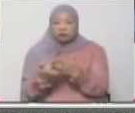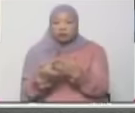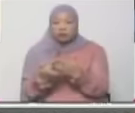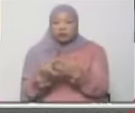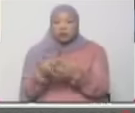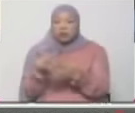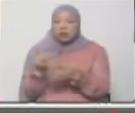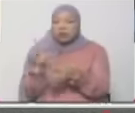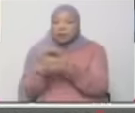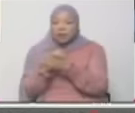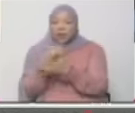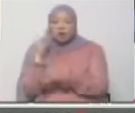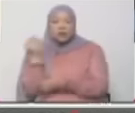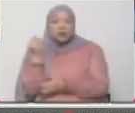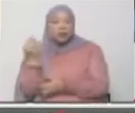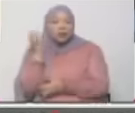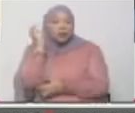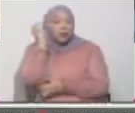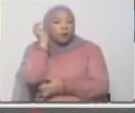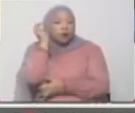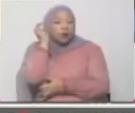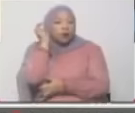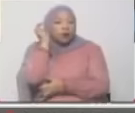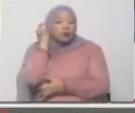Grecia, Génesis.